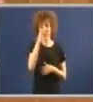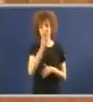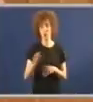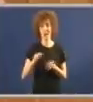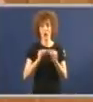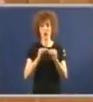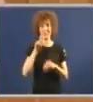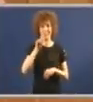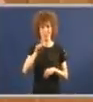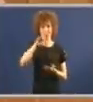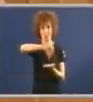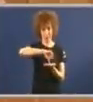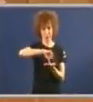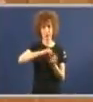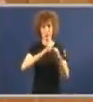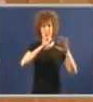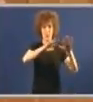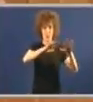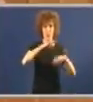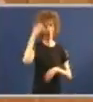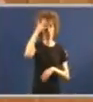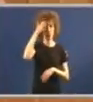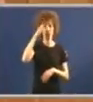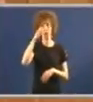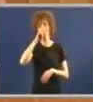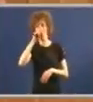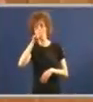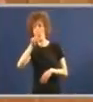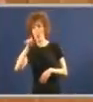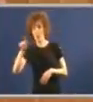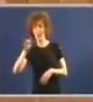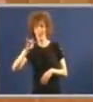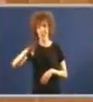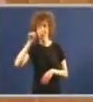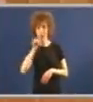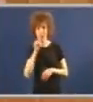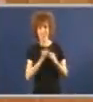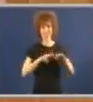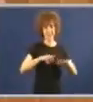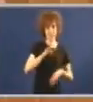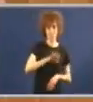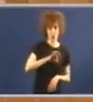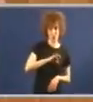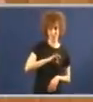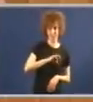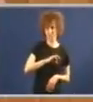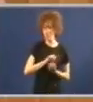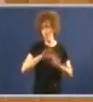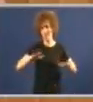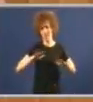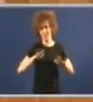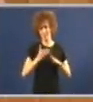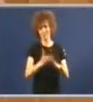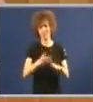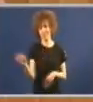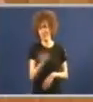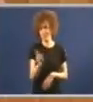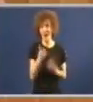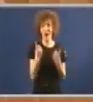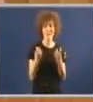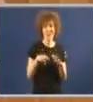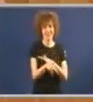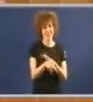país, 29 na Coruña, 11 en Lugo, 14 en Ourense e 27 en Pontevedra, claramente insuficientes e faltos de